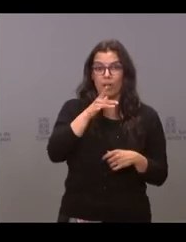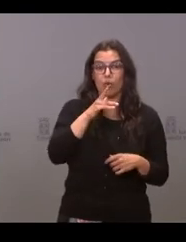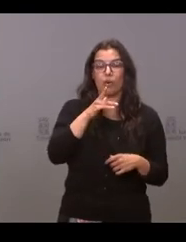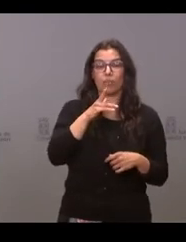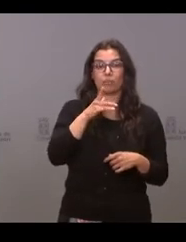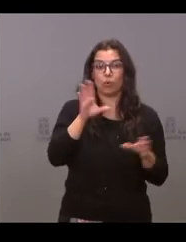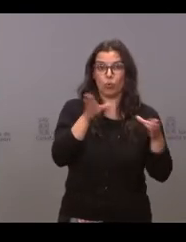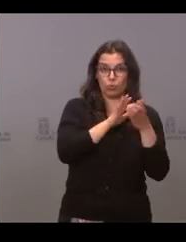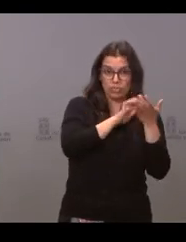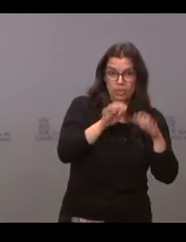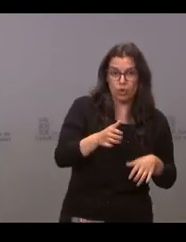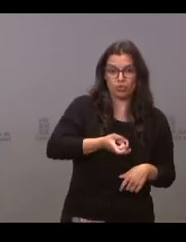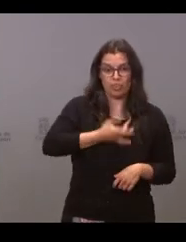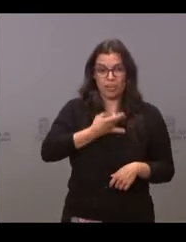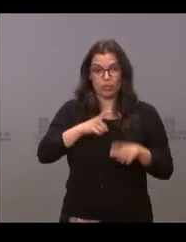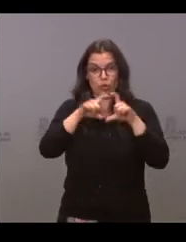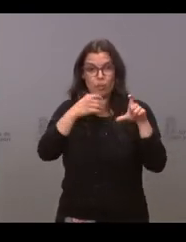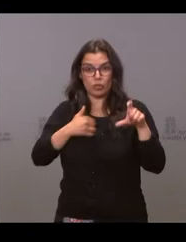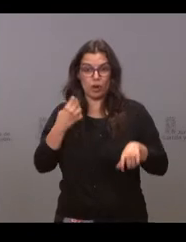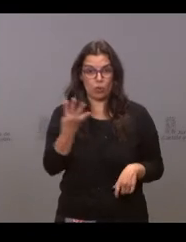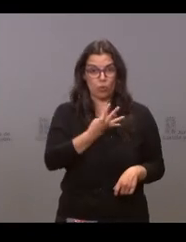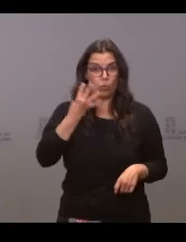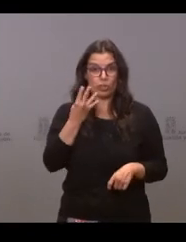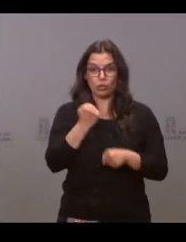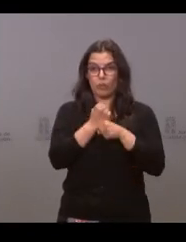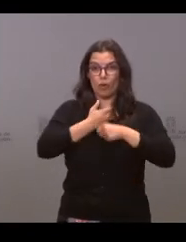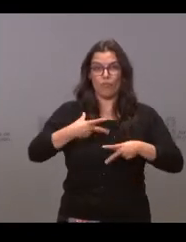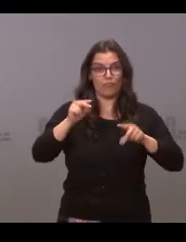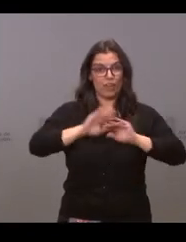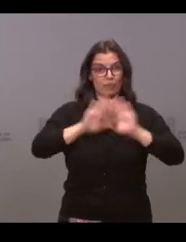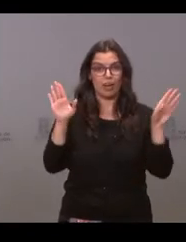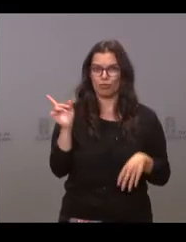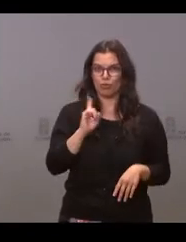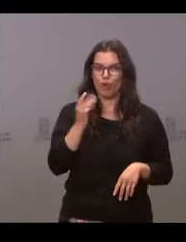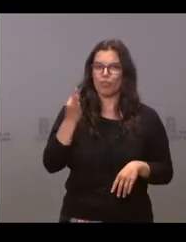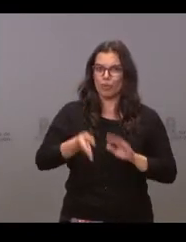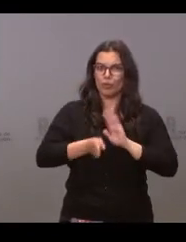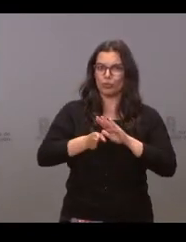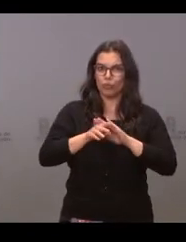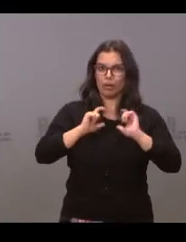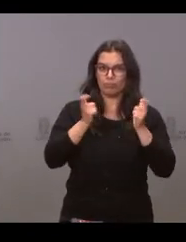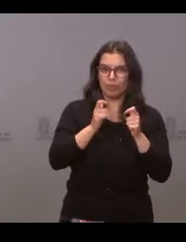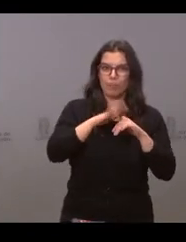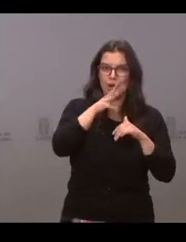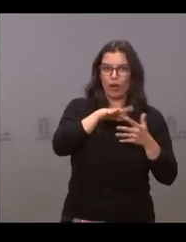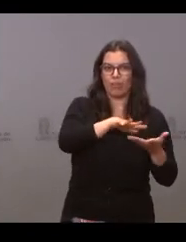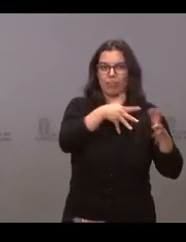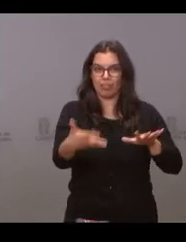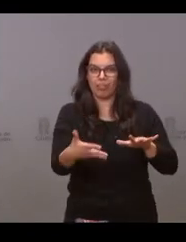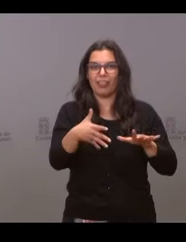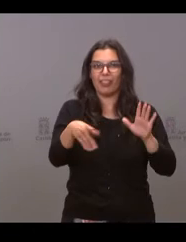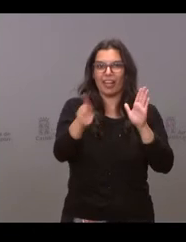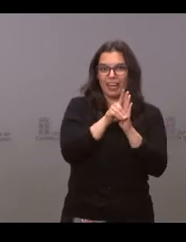y de la administración no ha terminado las reuniones tienen que seguir para poder sacar los decretos para poder sacar las